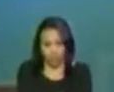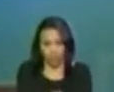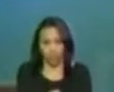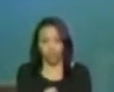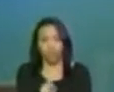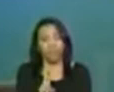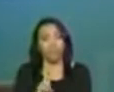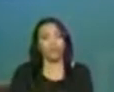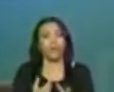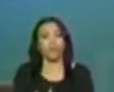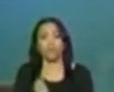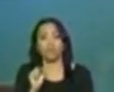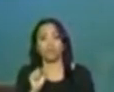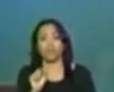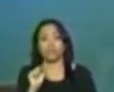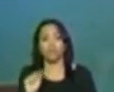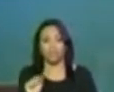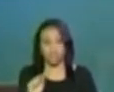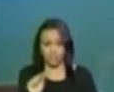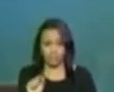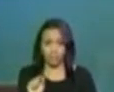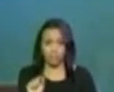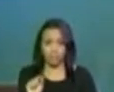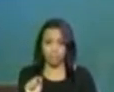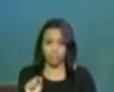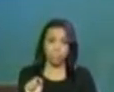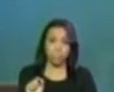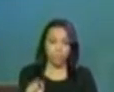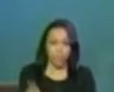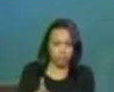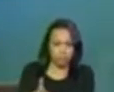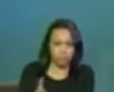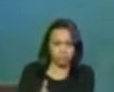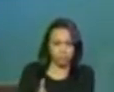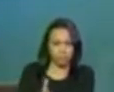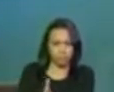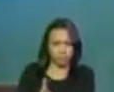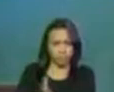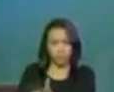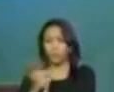da exigencia que no la va a hacer marcha atrás